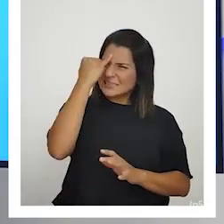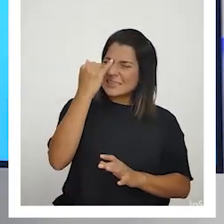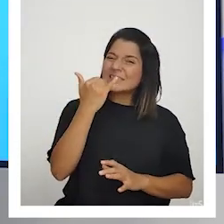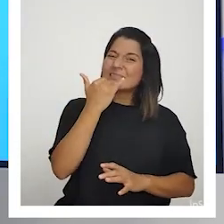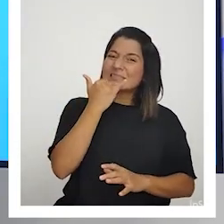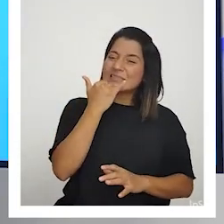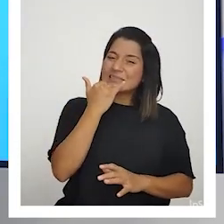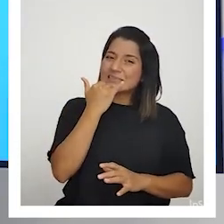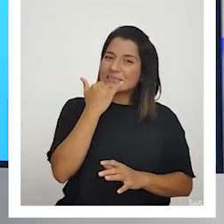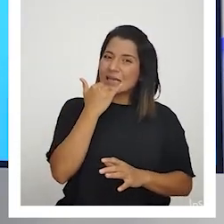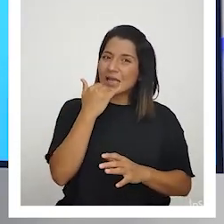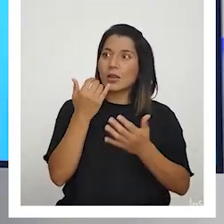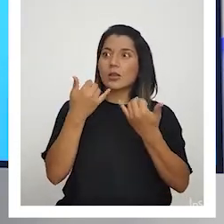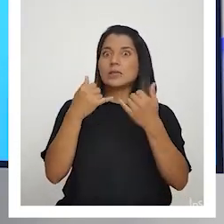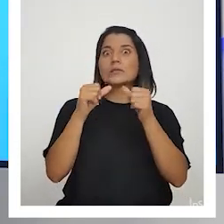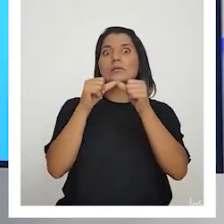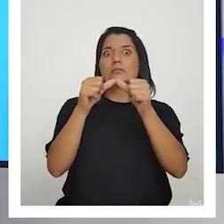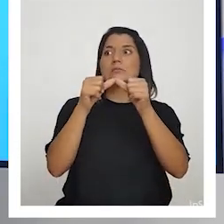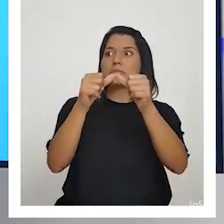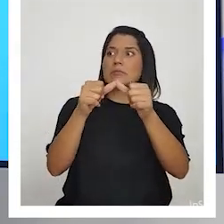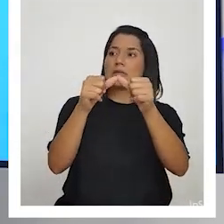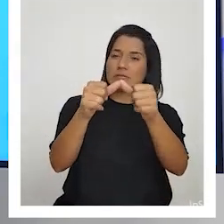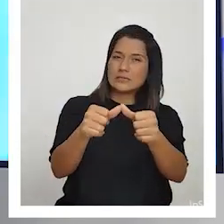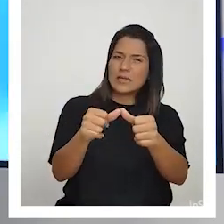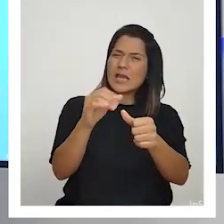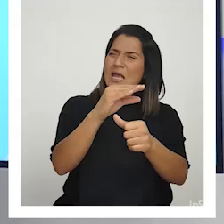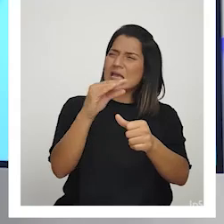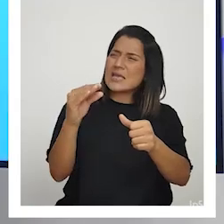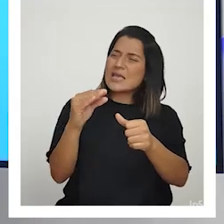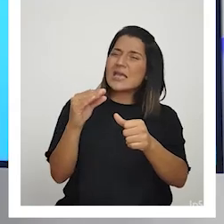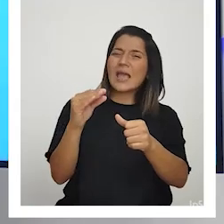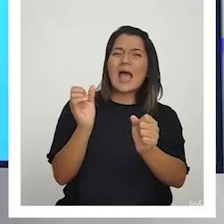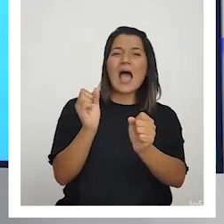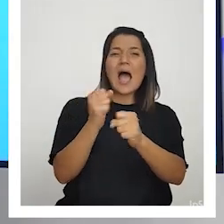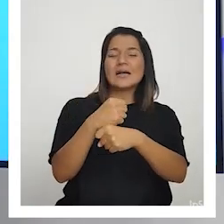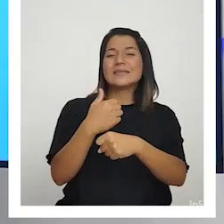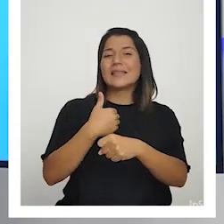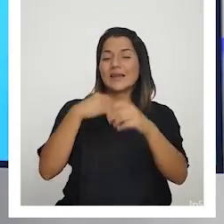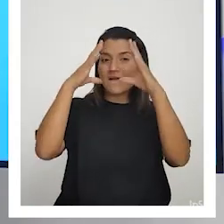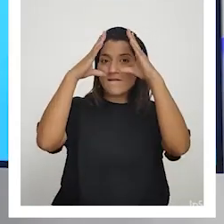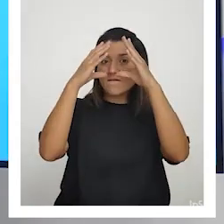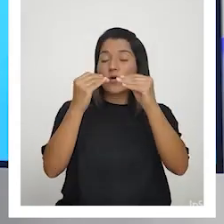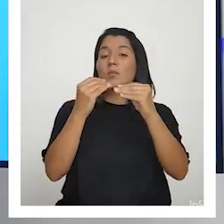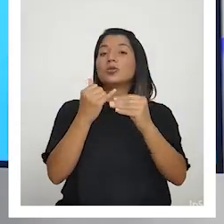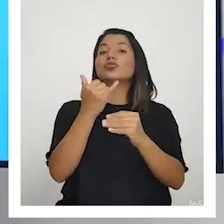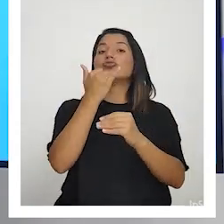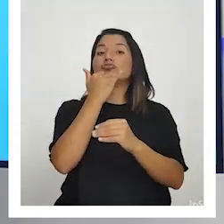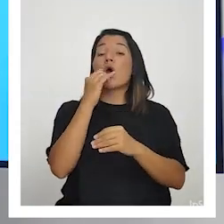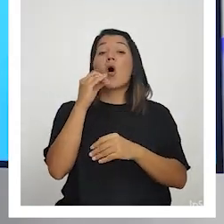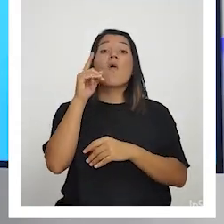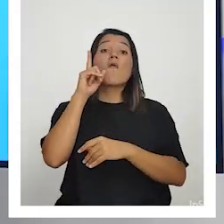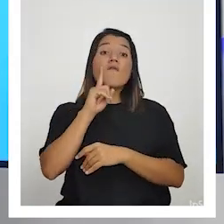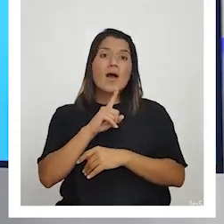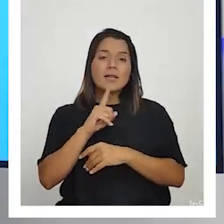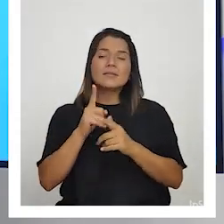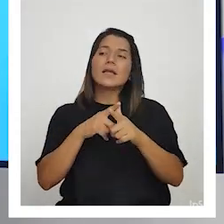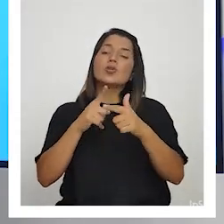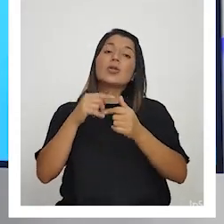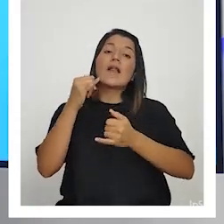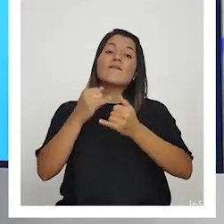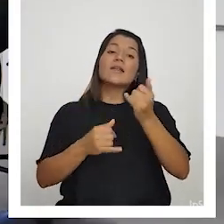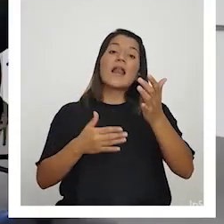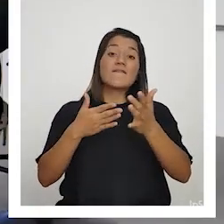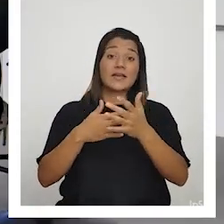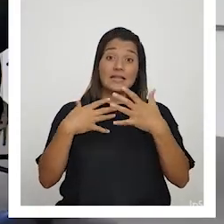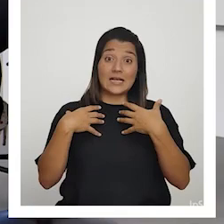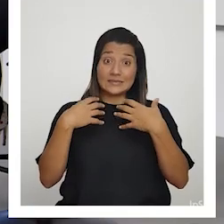con el tiempo y crean mucha desinformación e ignorancia que acarrea en problemas de la salud en los menores. Sí, ya